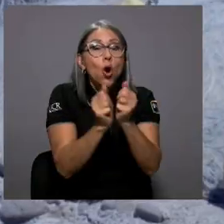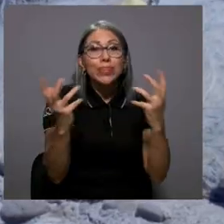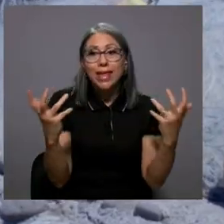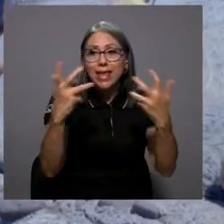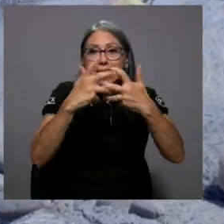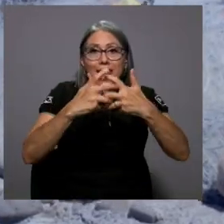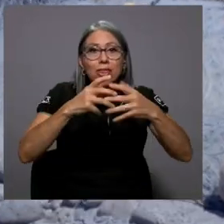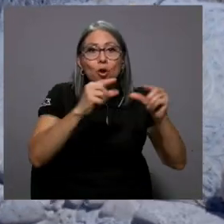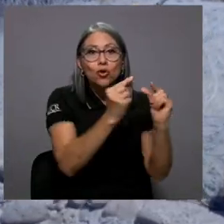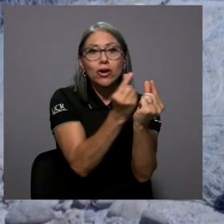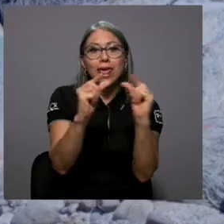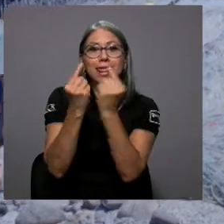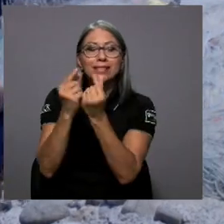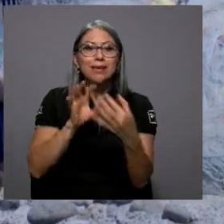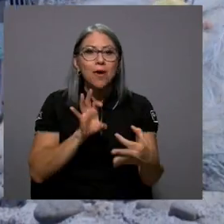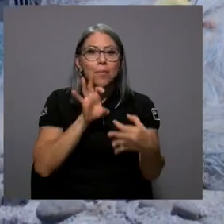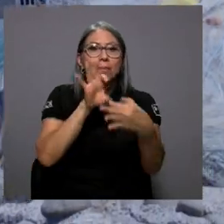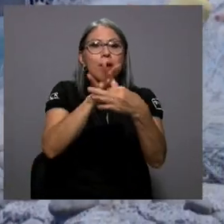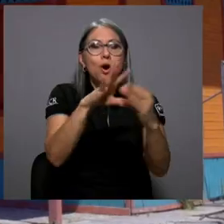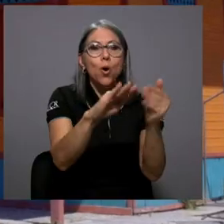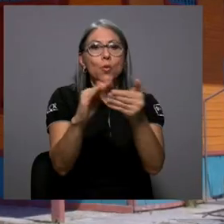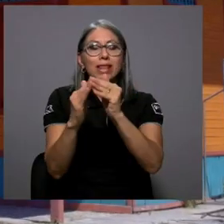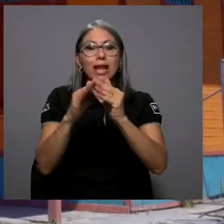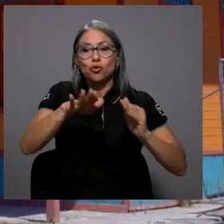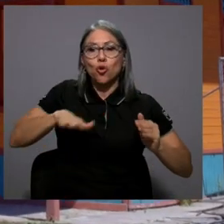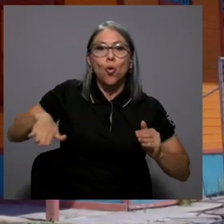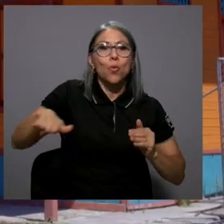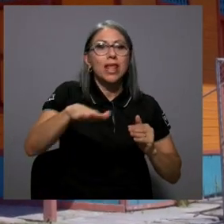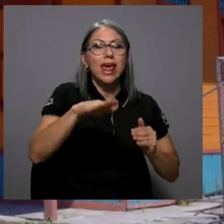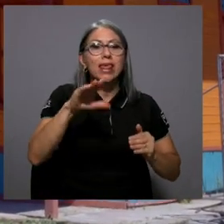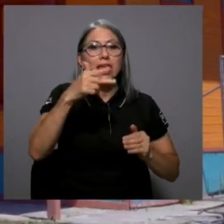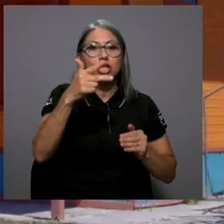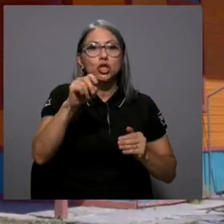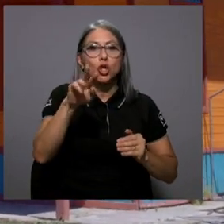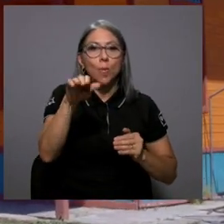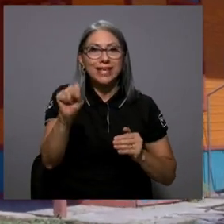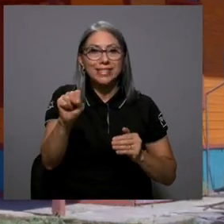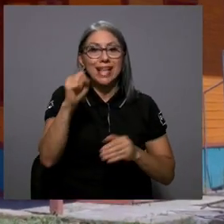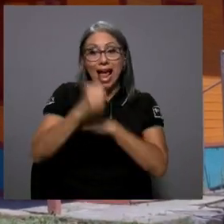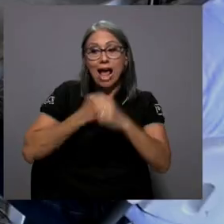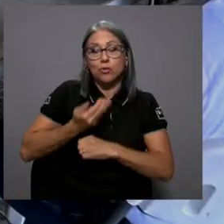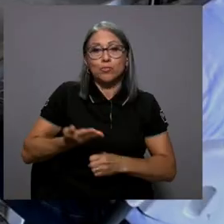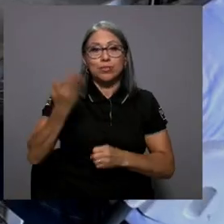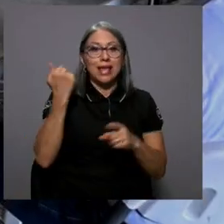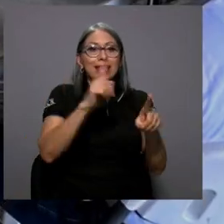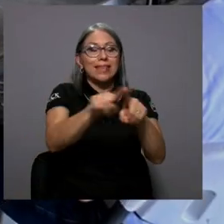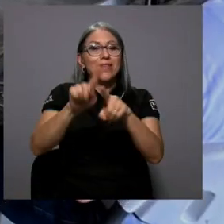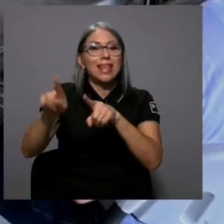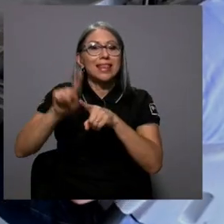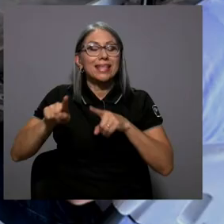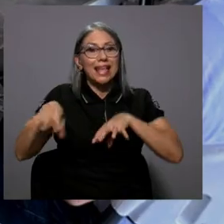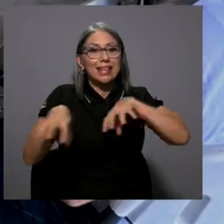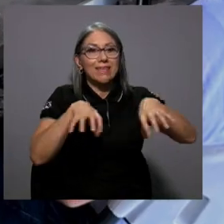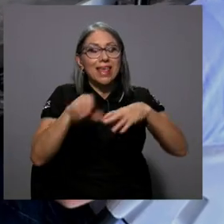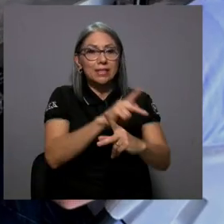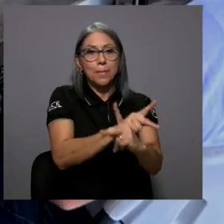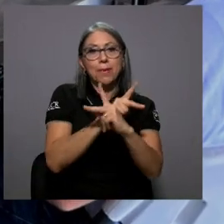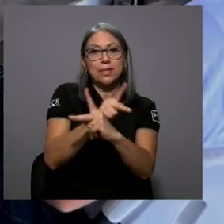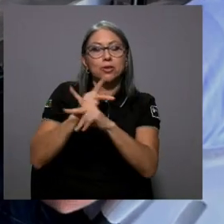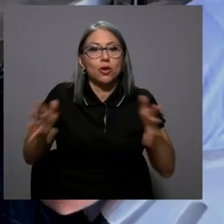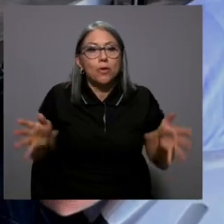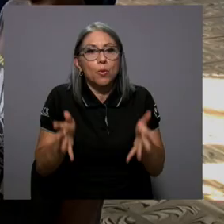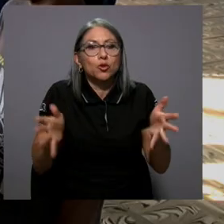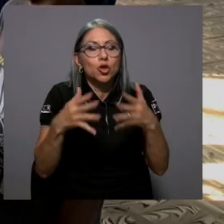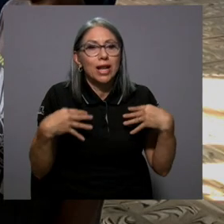vínculos comunitarios en la comunidad de Chomis. Durante el año 2023 realizamos diferentes actividades de prevención y promoción